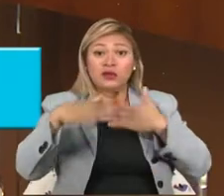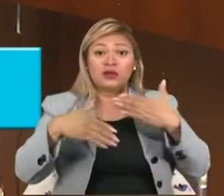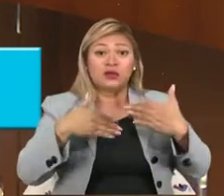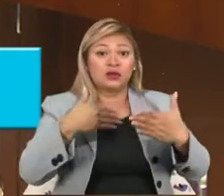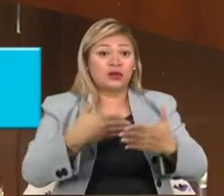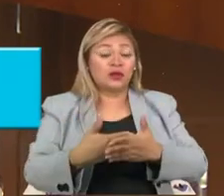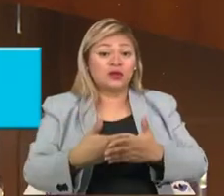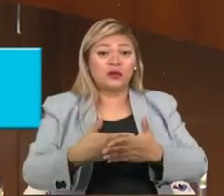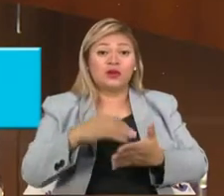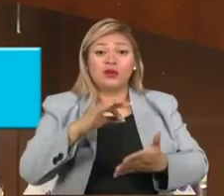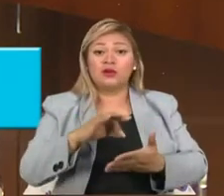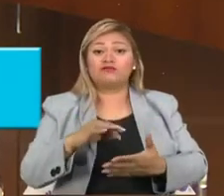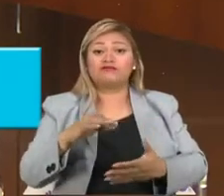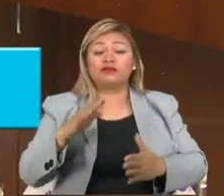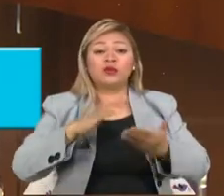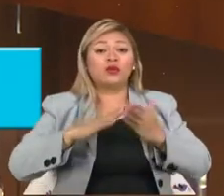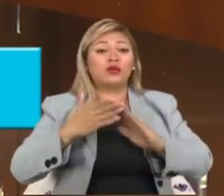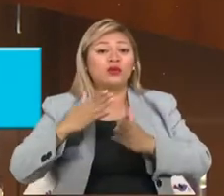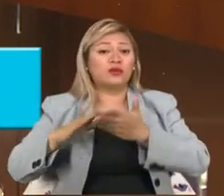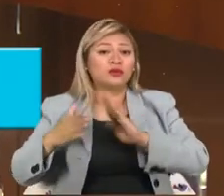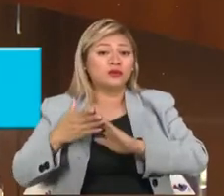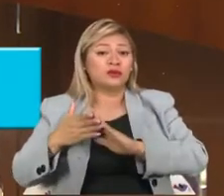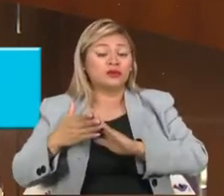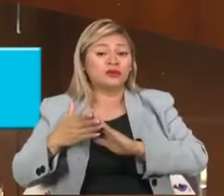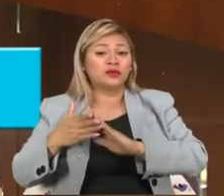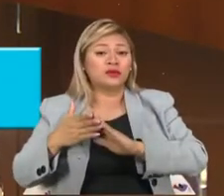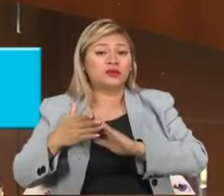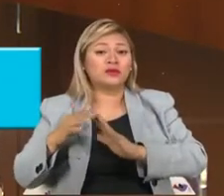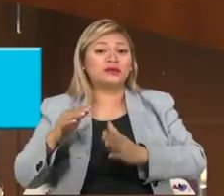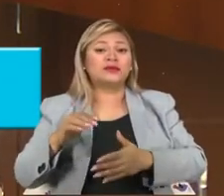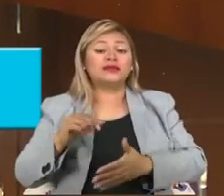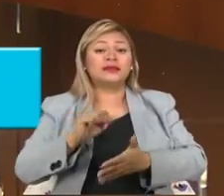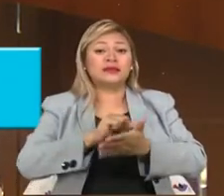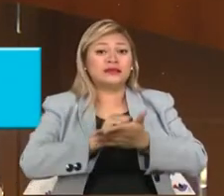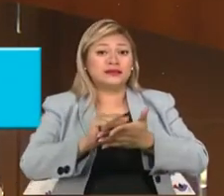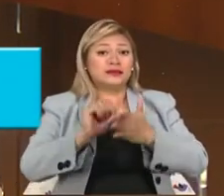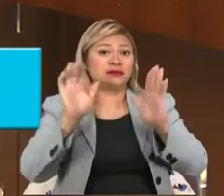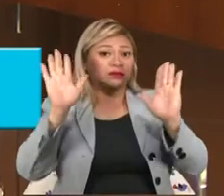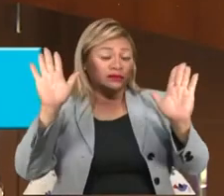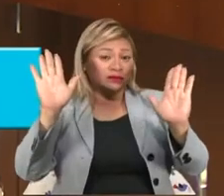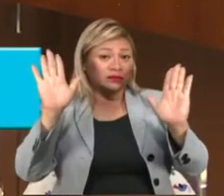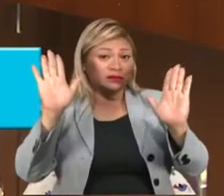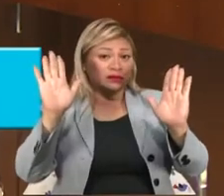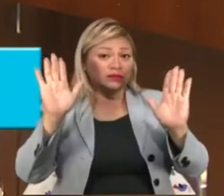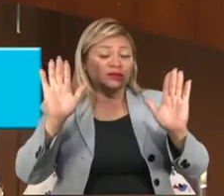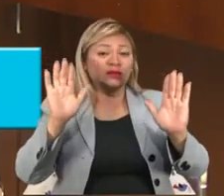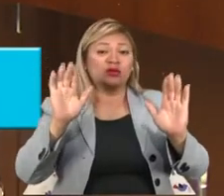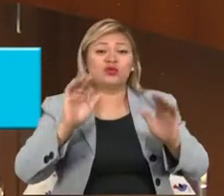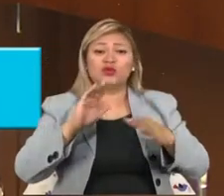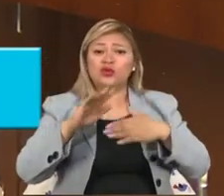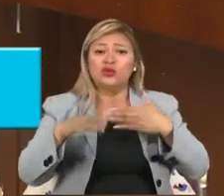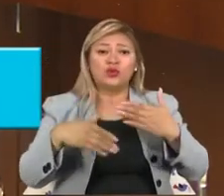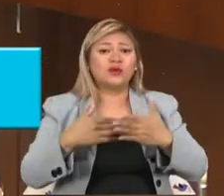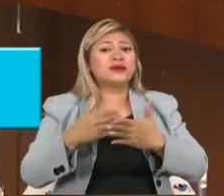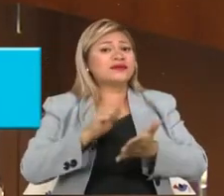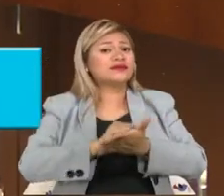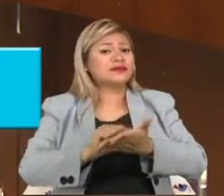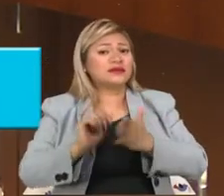Omar Torrijos y en todo el corregimiento de Belisario Frías y el resto del distrito de San